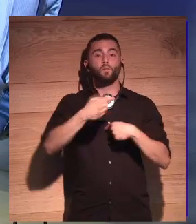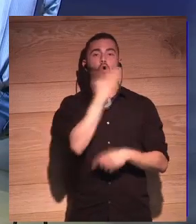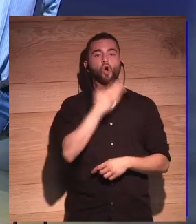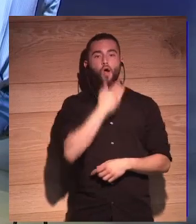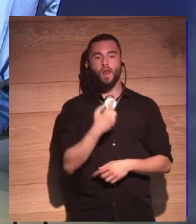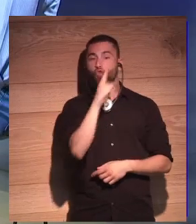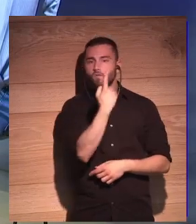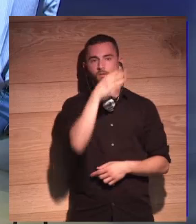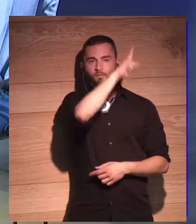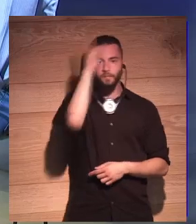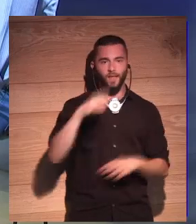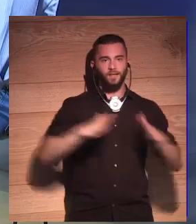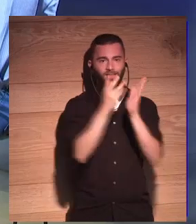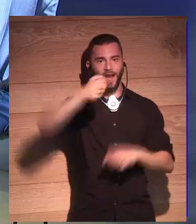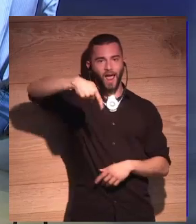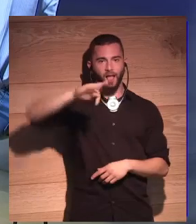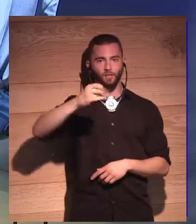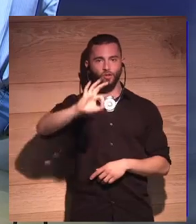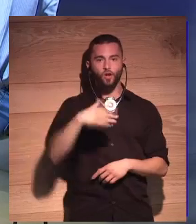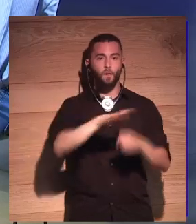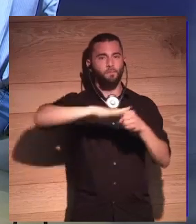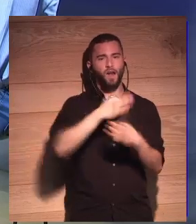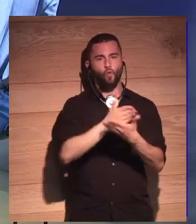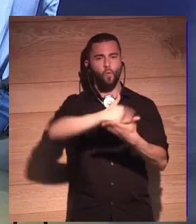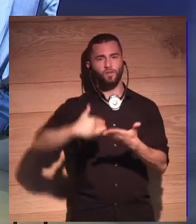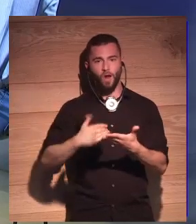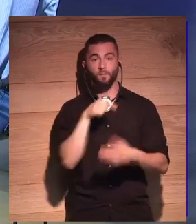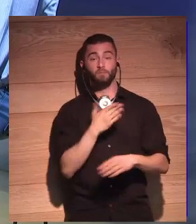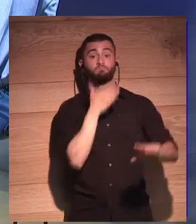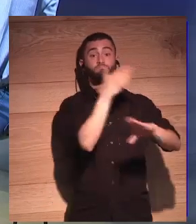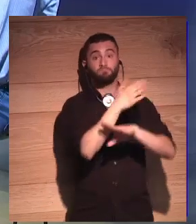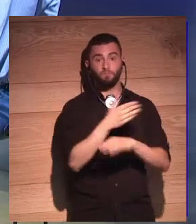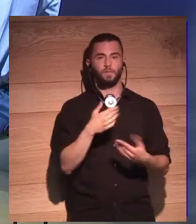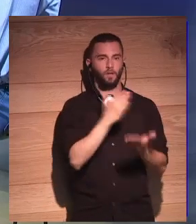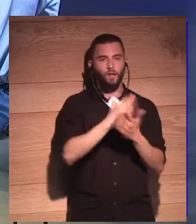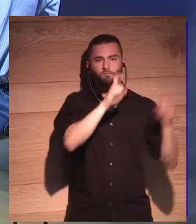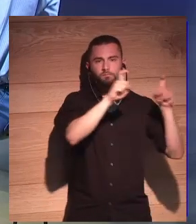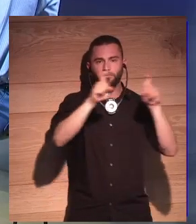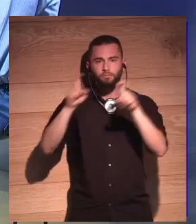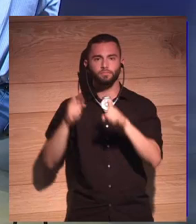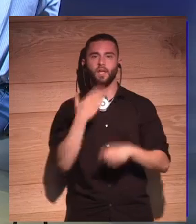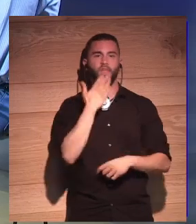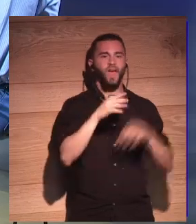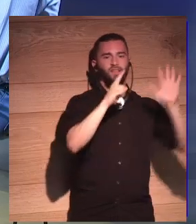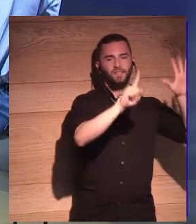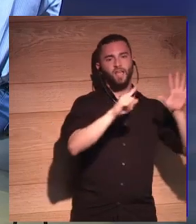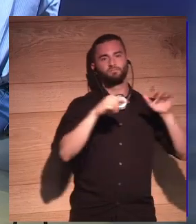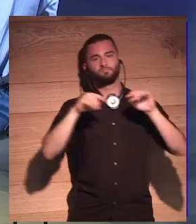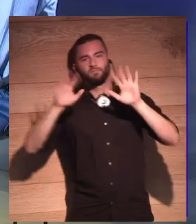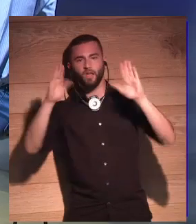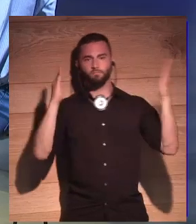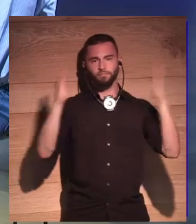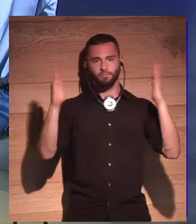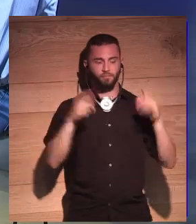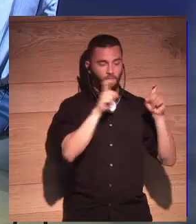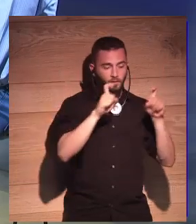en Madrid, el Colegio San Antonio, en el barrio Cuatro Caminos, y se impartieron varias clases a niños de entre 6 y 10 años.